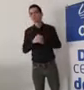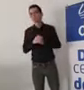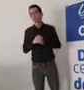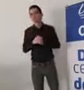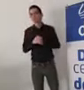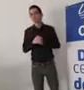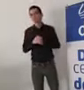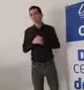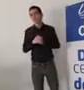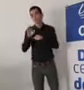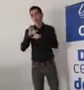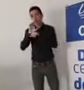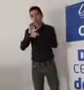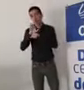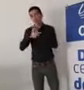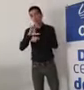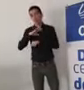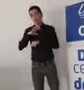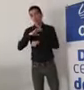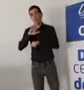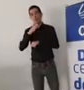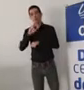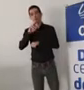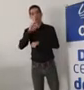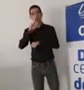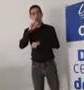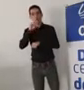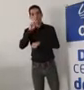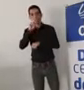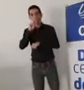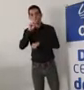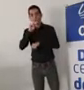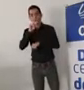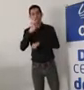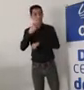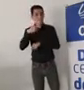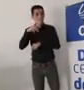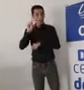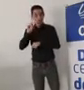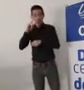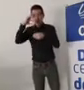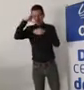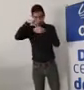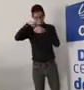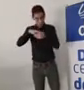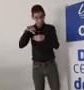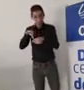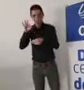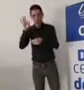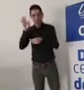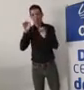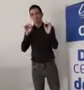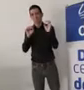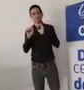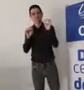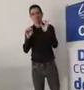a nivel nacional, pero resulta que legalmente electos no hay ninguno que sea joven. Eso es una barbarie para Colombia y